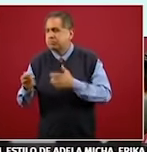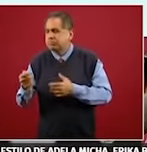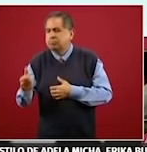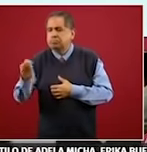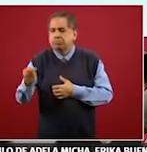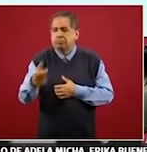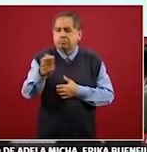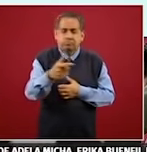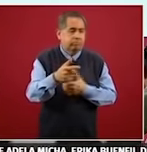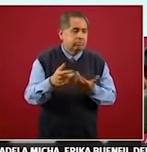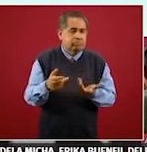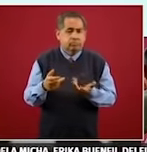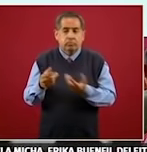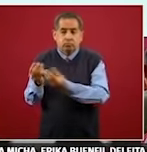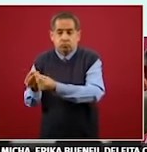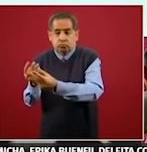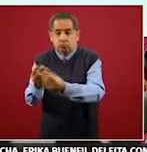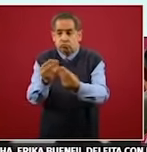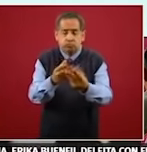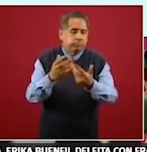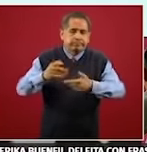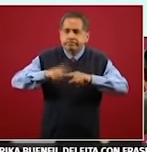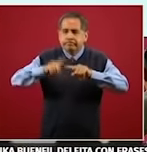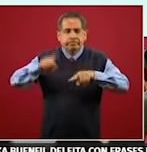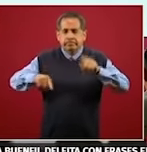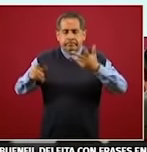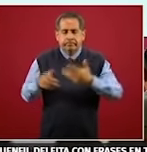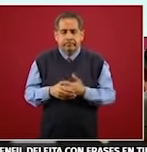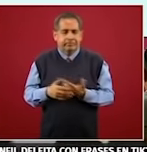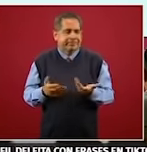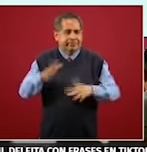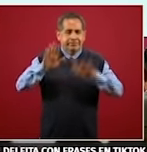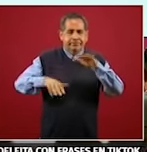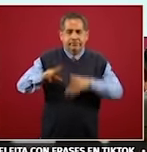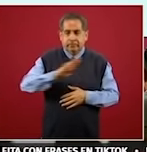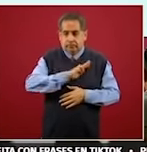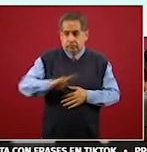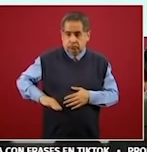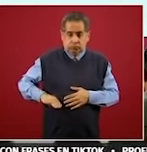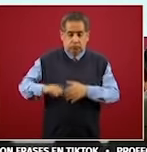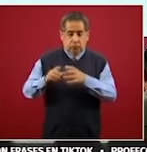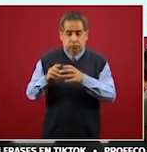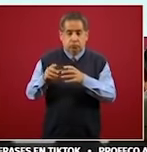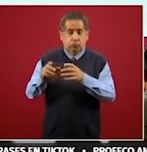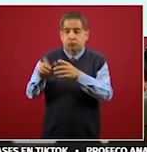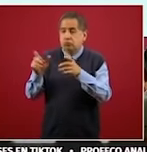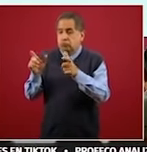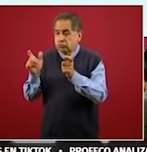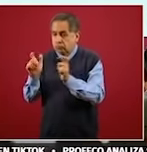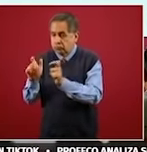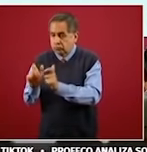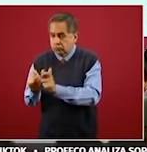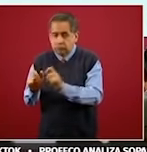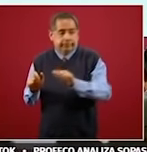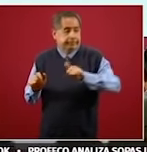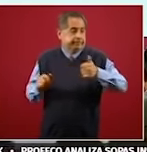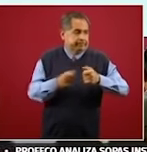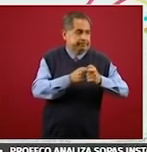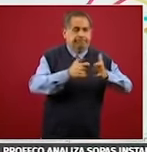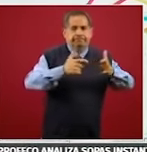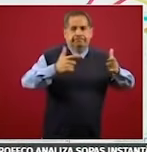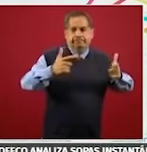de los municipios ya van en descenso, empieza el ascenso epidémico en otros municipios. Al final